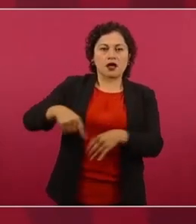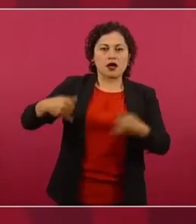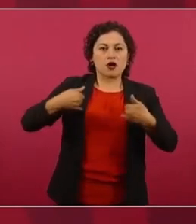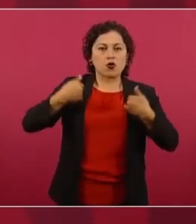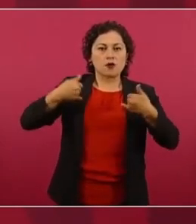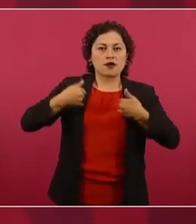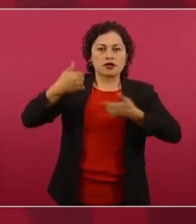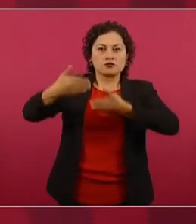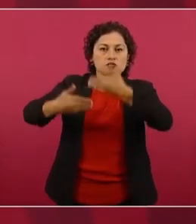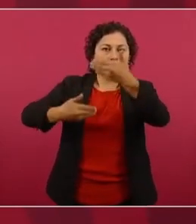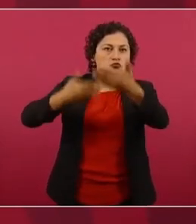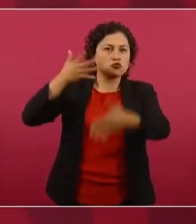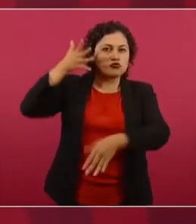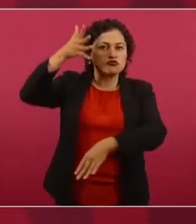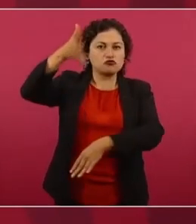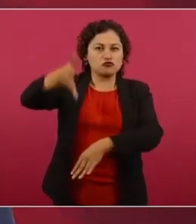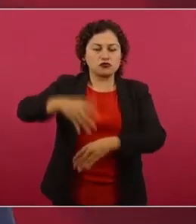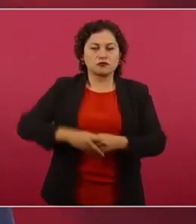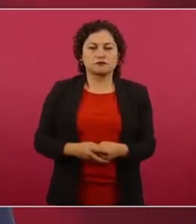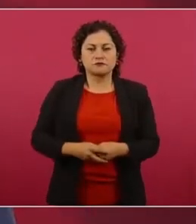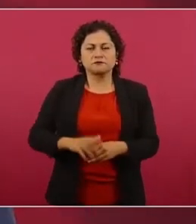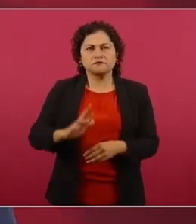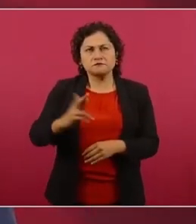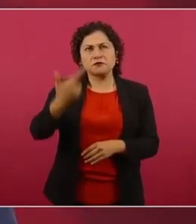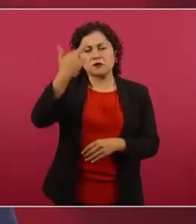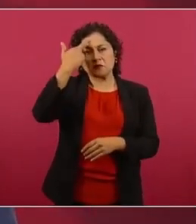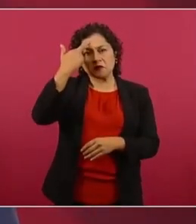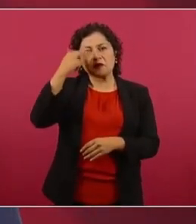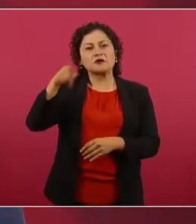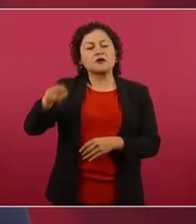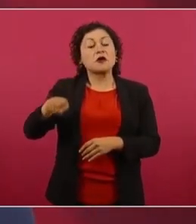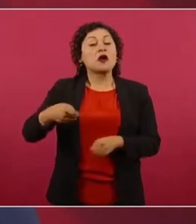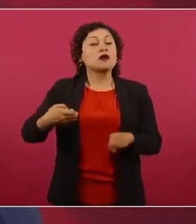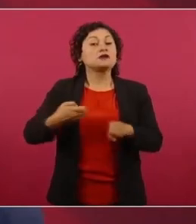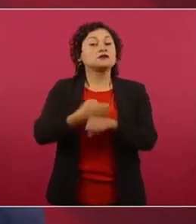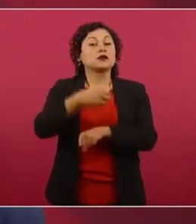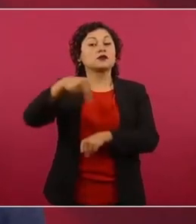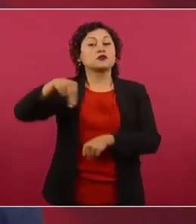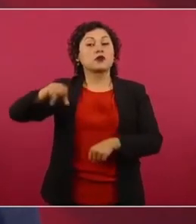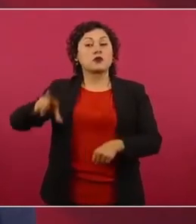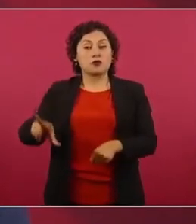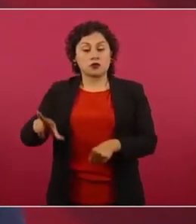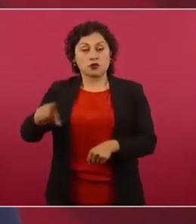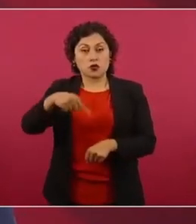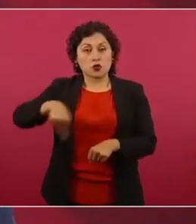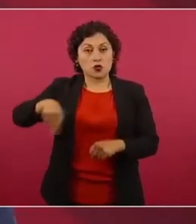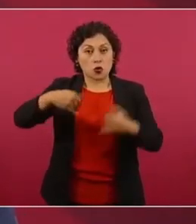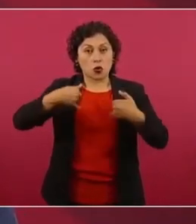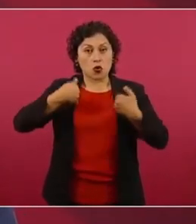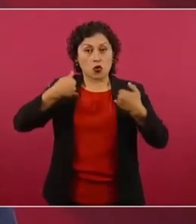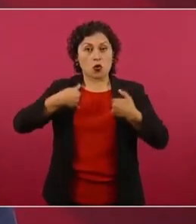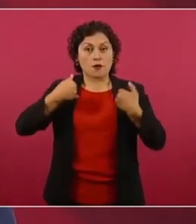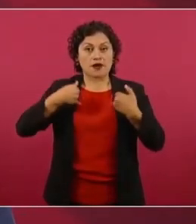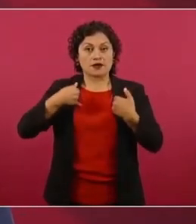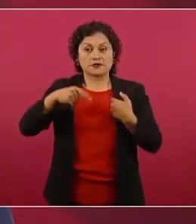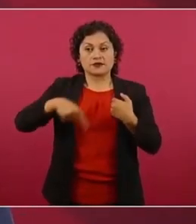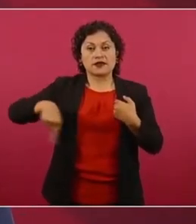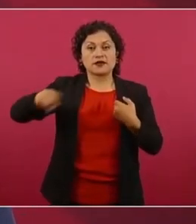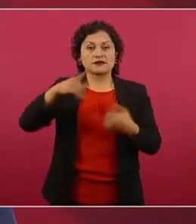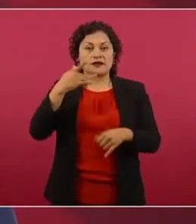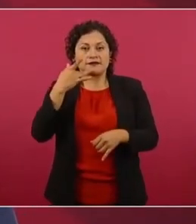de Nuevo León, de familias acomodadas, burlándose